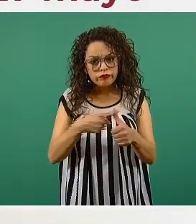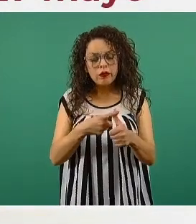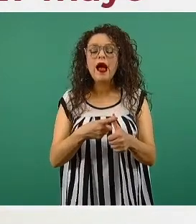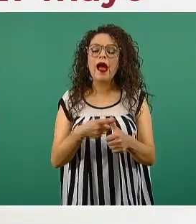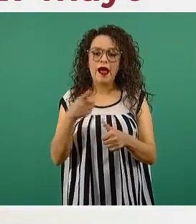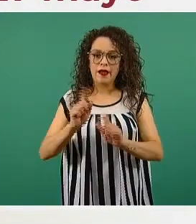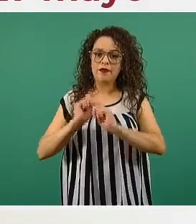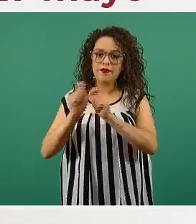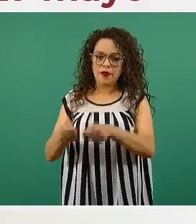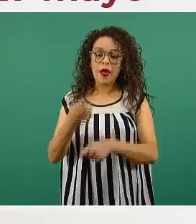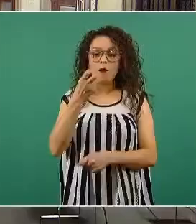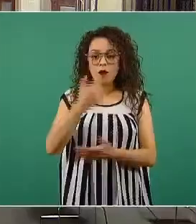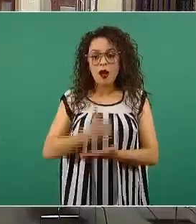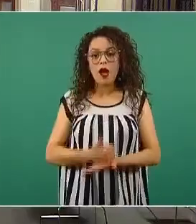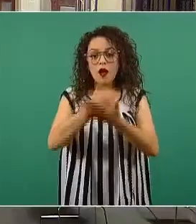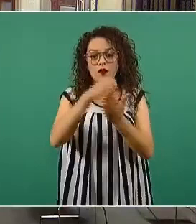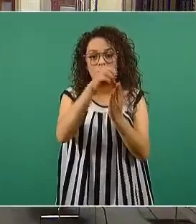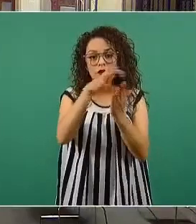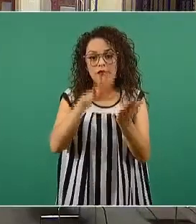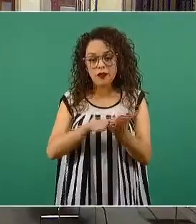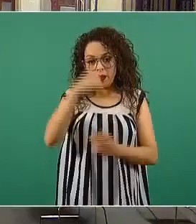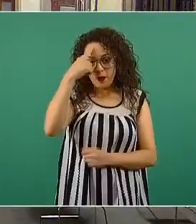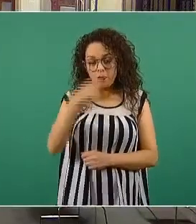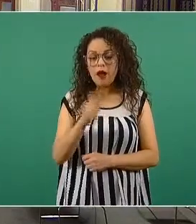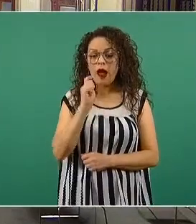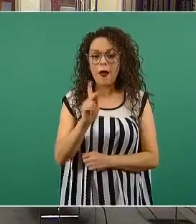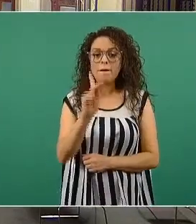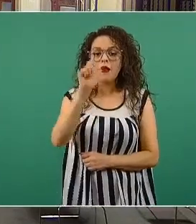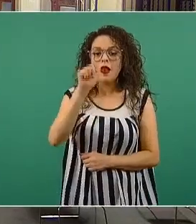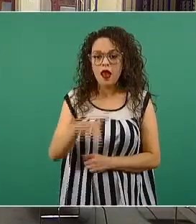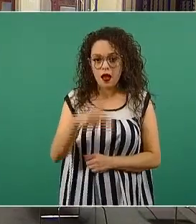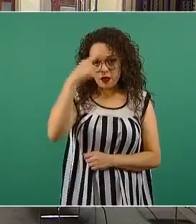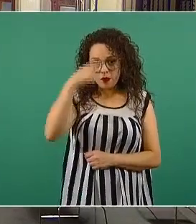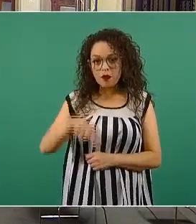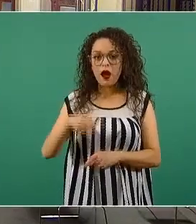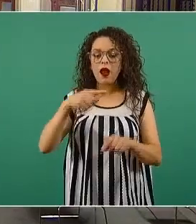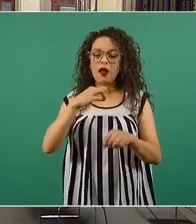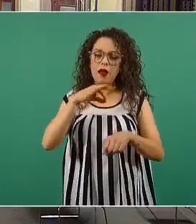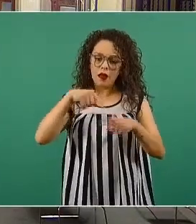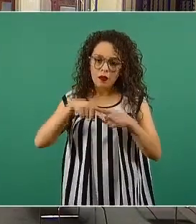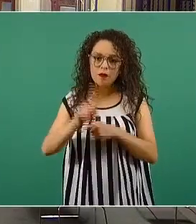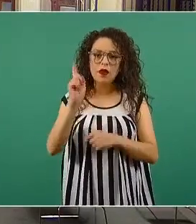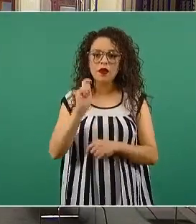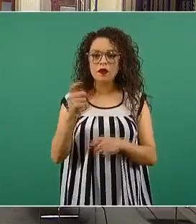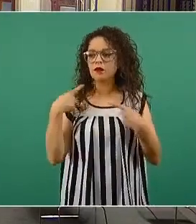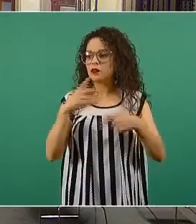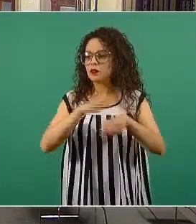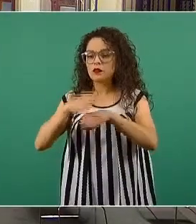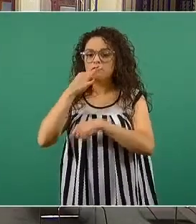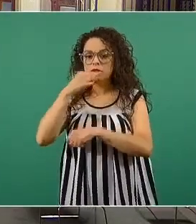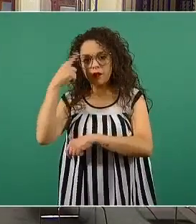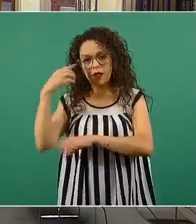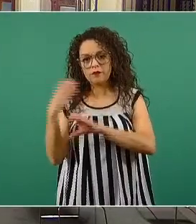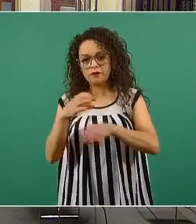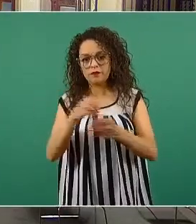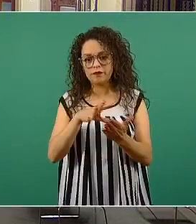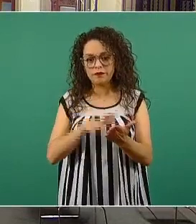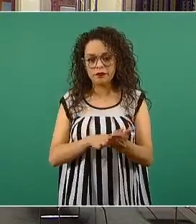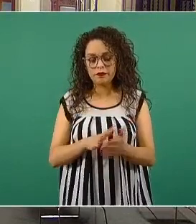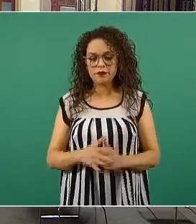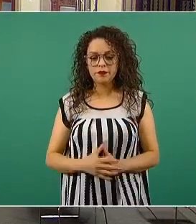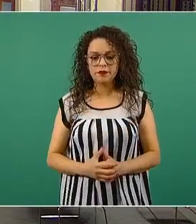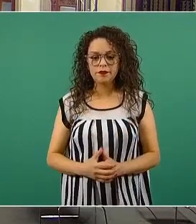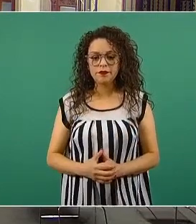y el registro nos va a ayudar tanto en la planeación como en la convocatoria. La siguiente y última, y solamente como